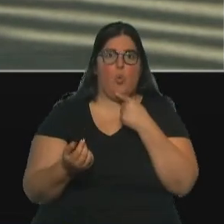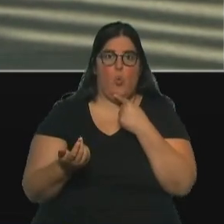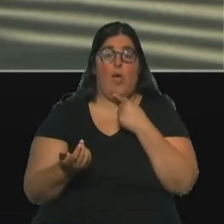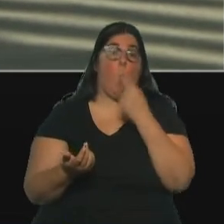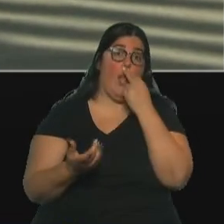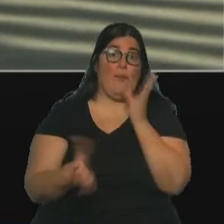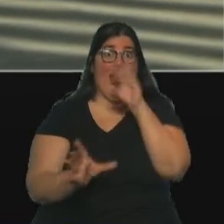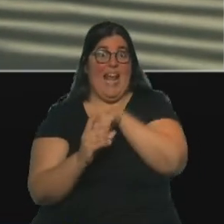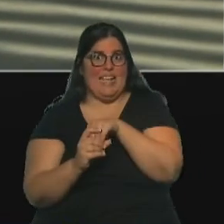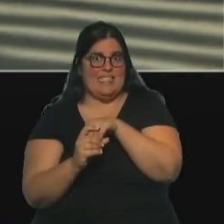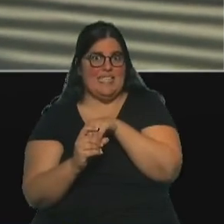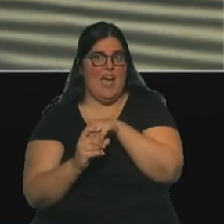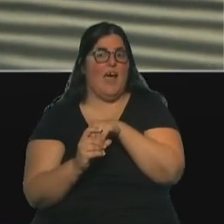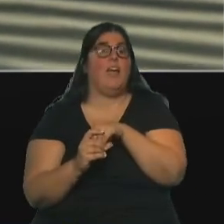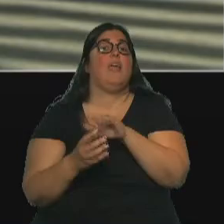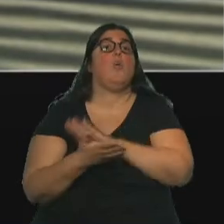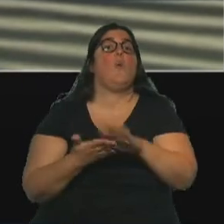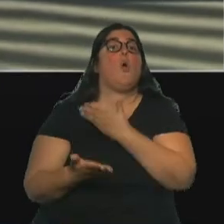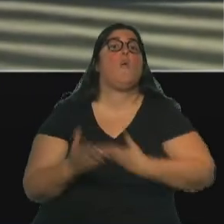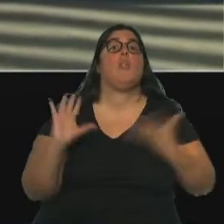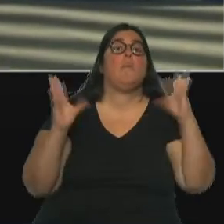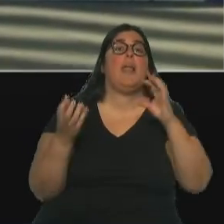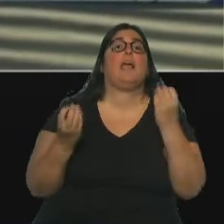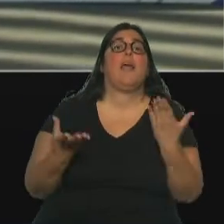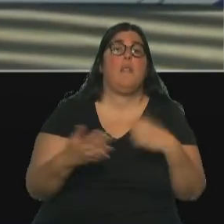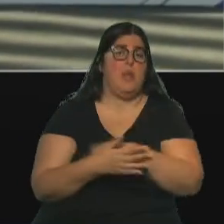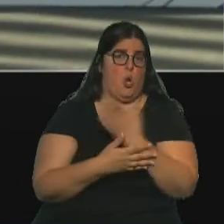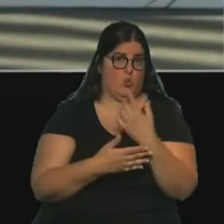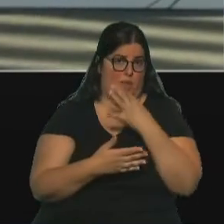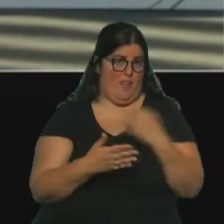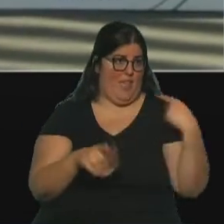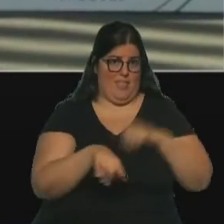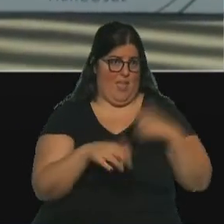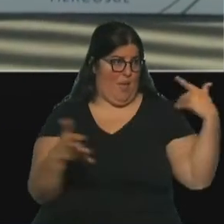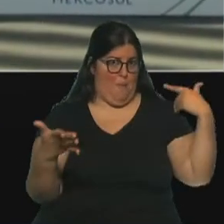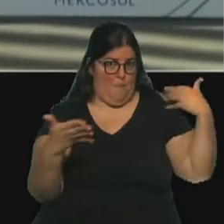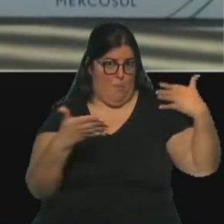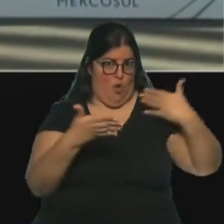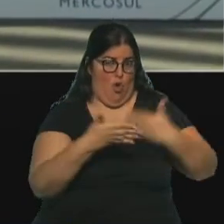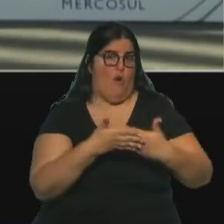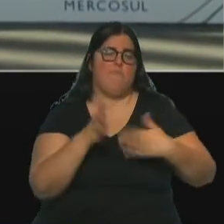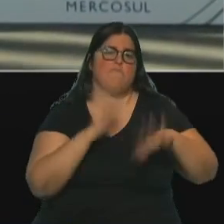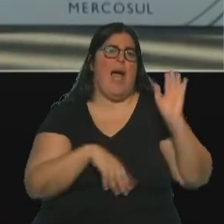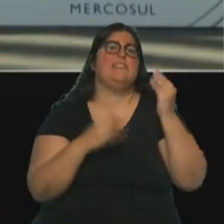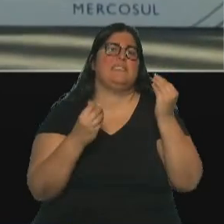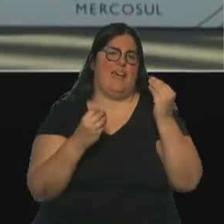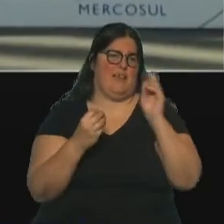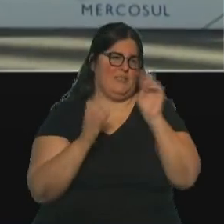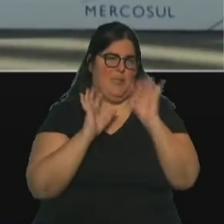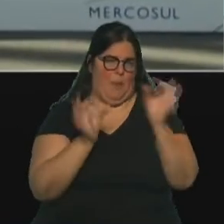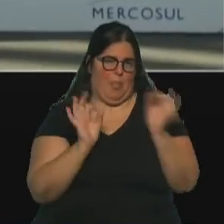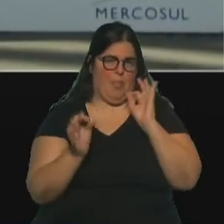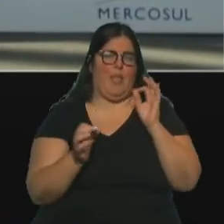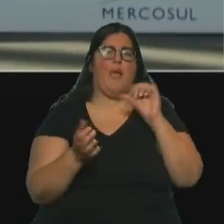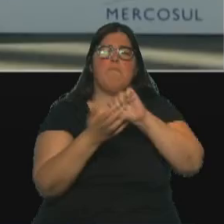ingresa, y con el nuevo gobierno de Javier Milei en un Mercosur en el que en el último tiempo lo que más ha sobresalido han sido las diferencias y